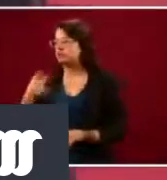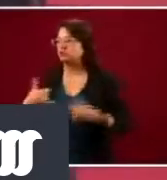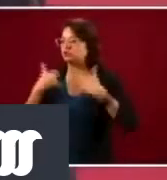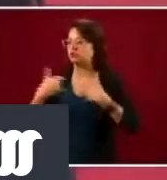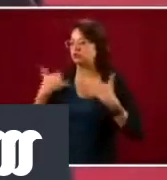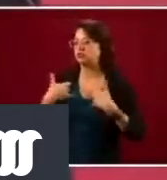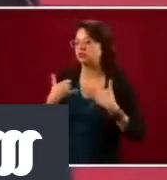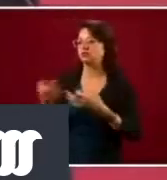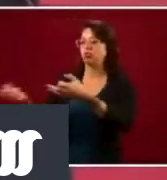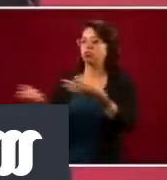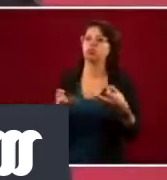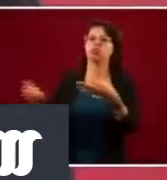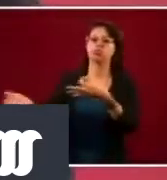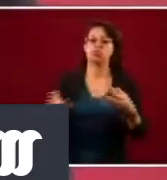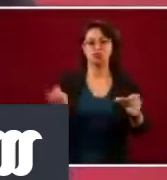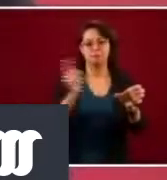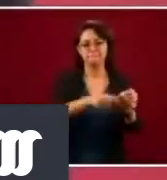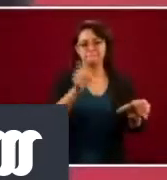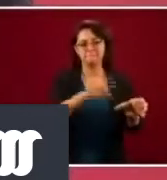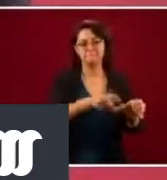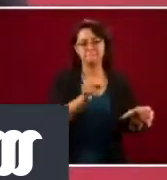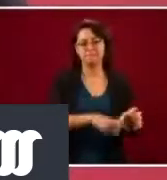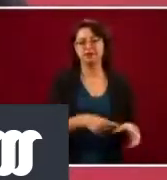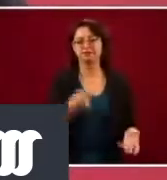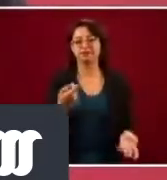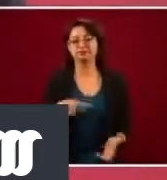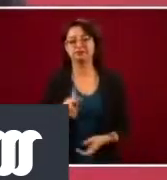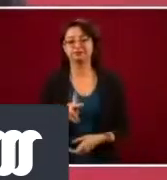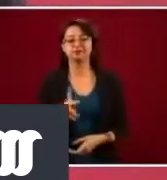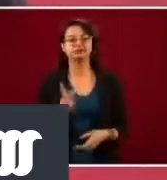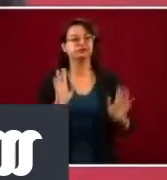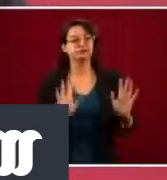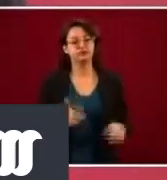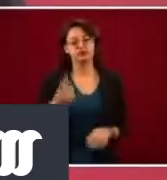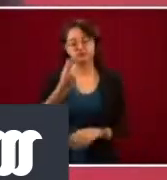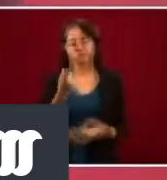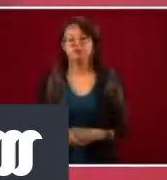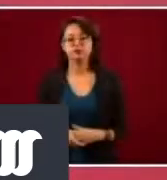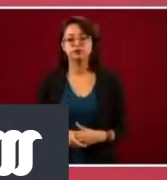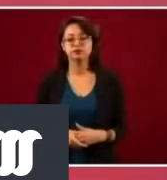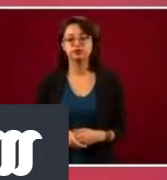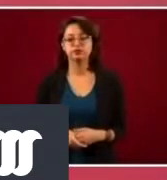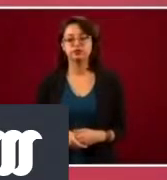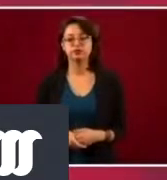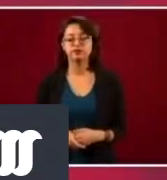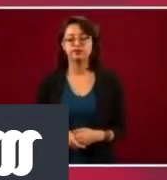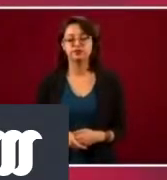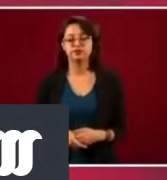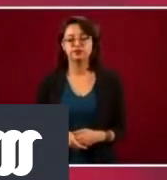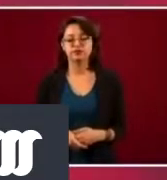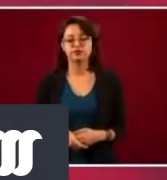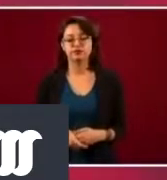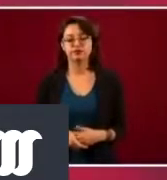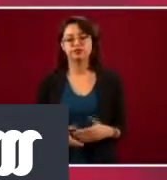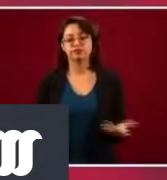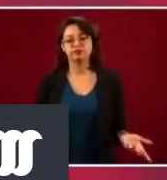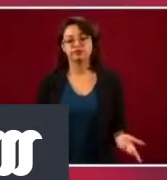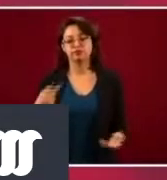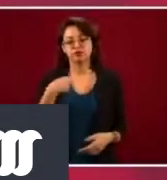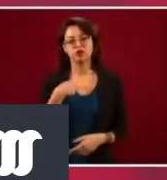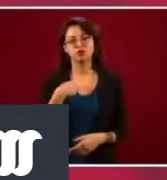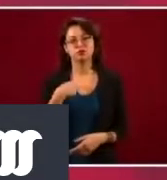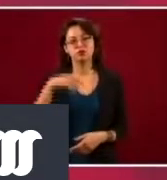no vamos a dejar de atender a los niños a los jóvenes ese es el fondo del